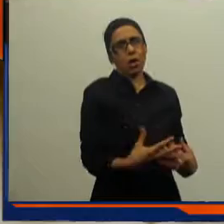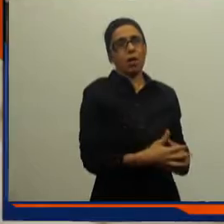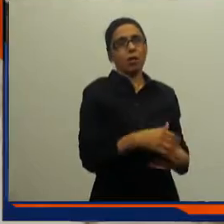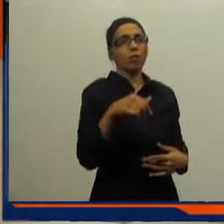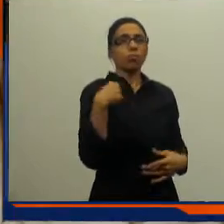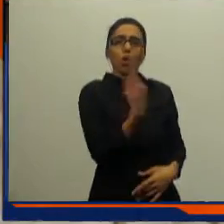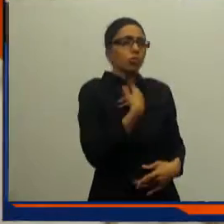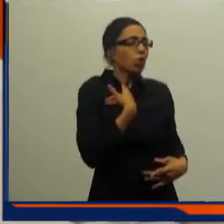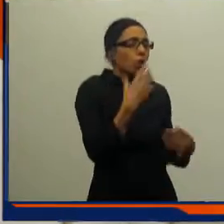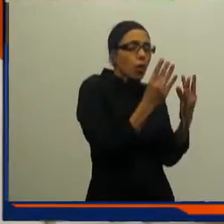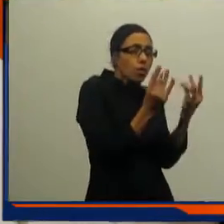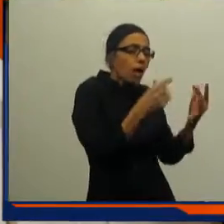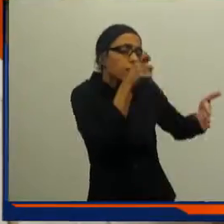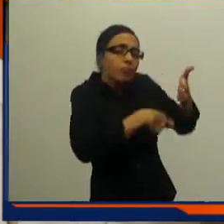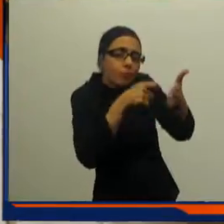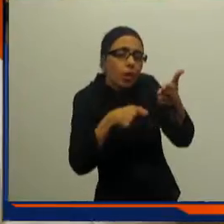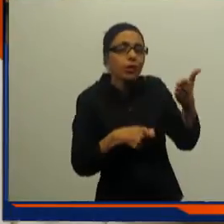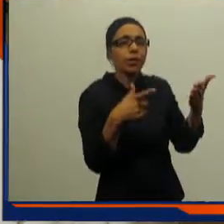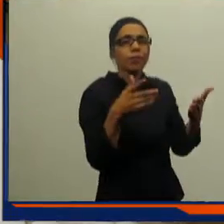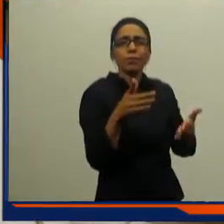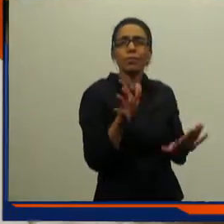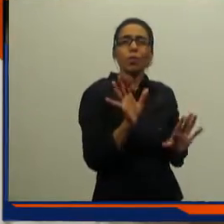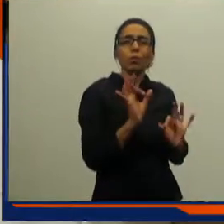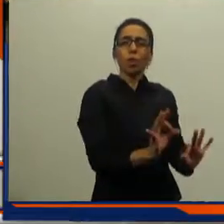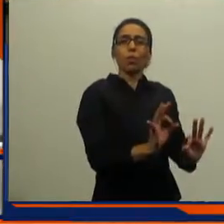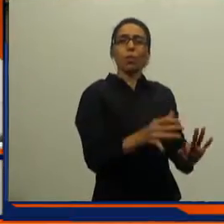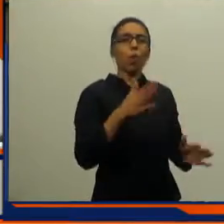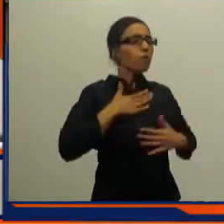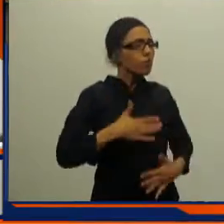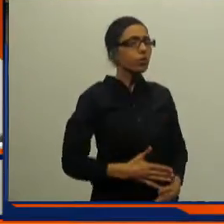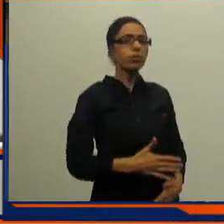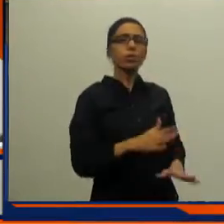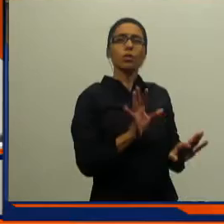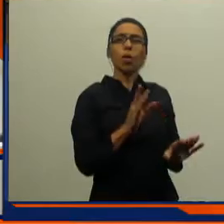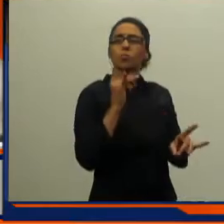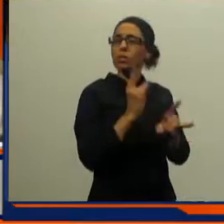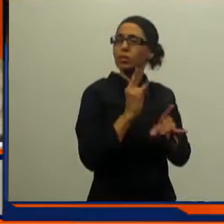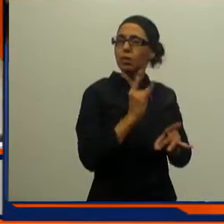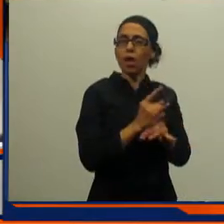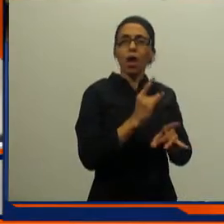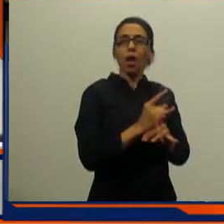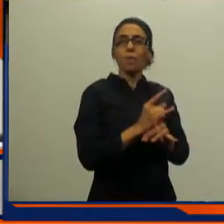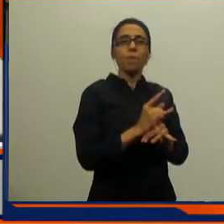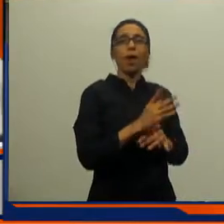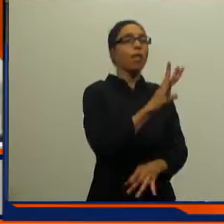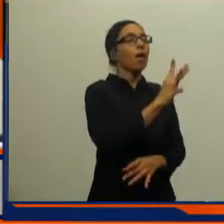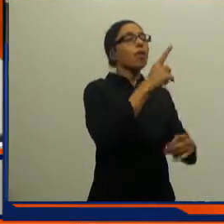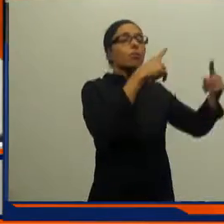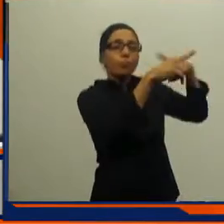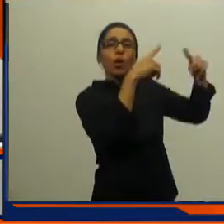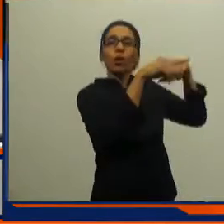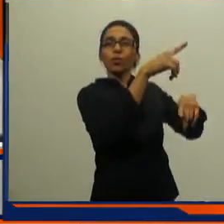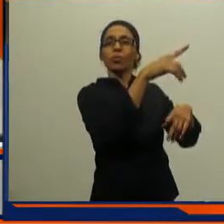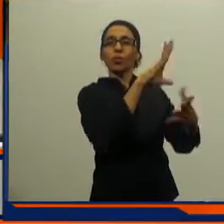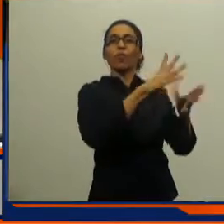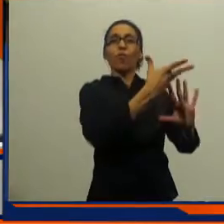Estuvimos en todos los detalles que podíamos estar. La parte física, como siempre, Lucho hizo su plan. Que fue